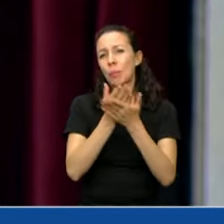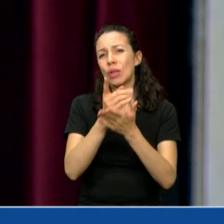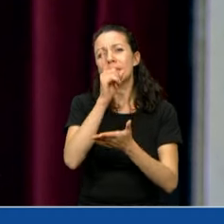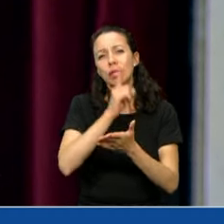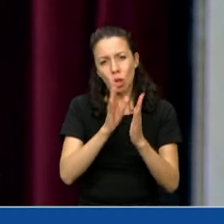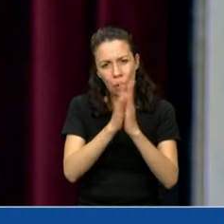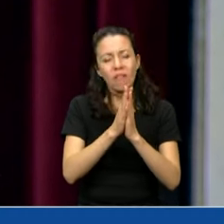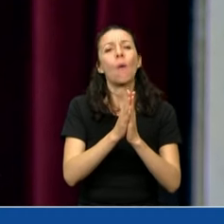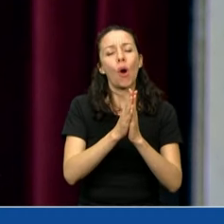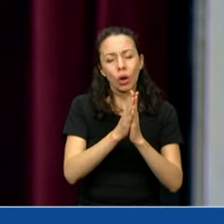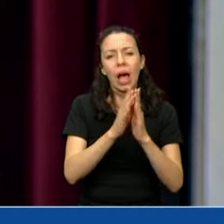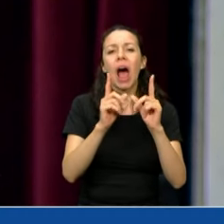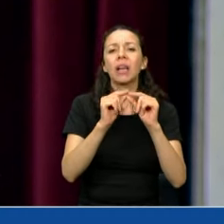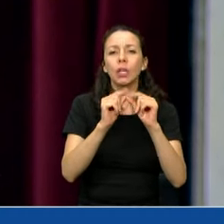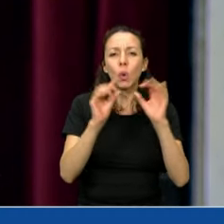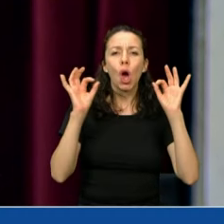artículo diputado